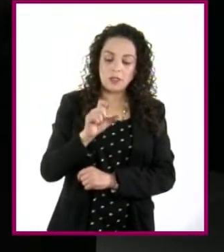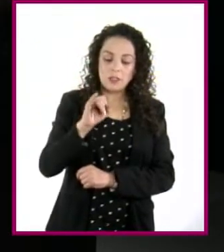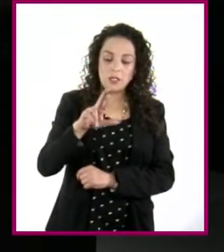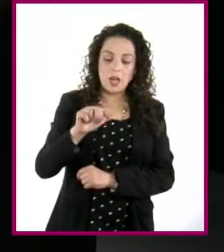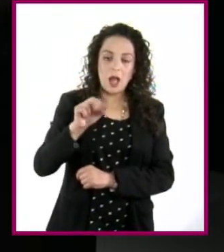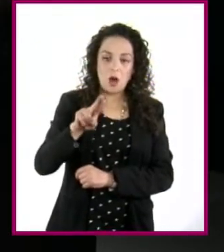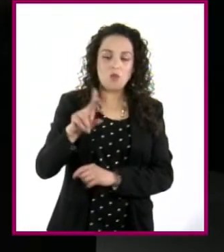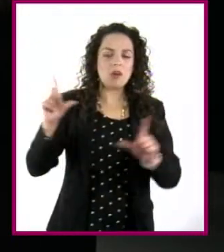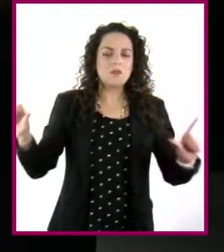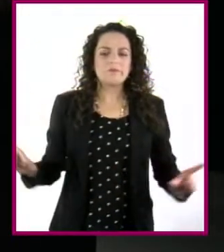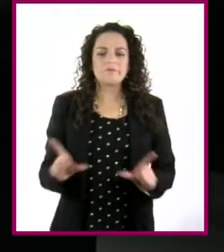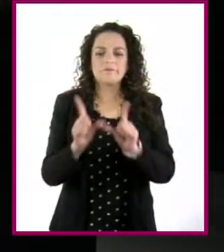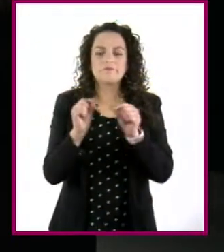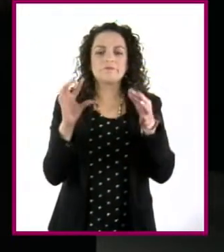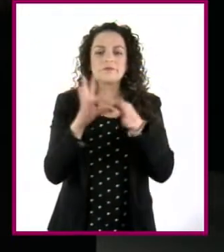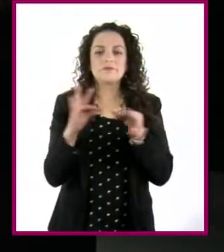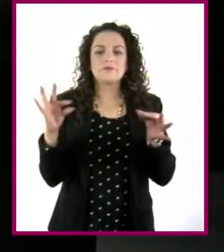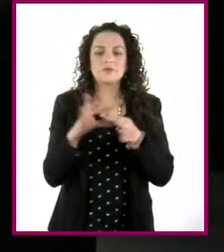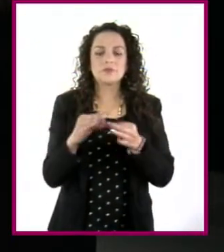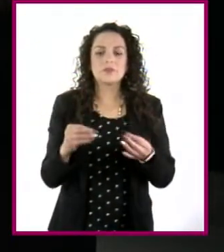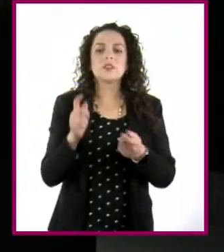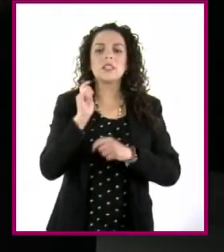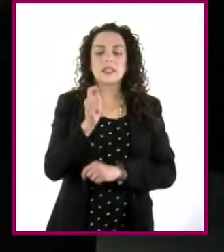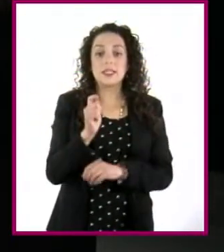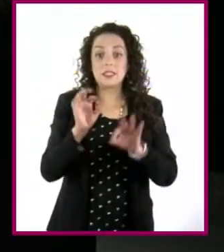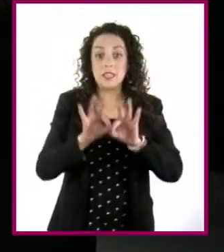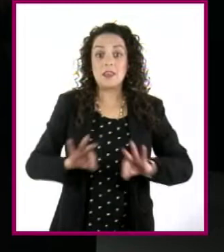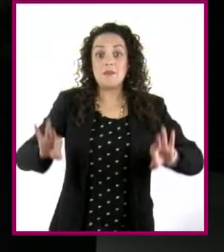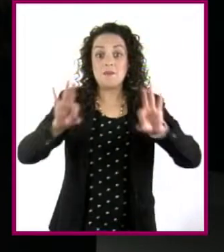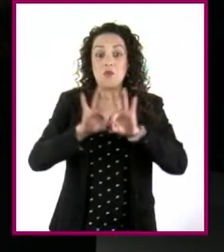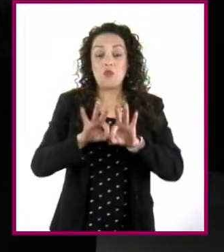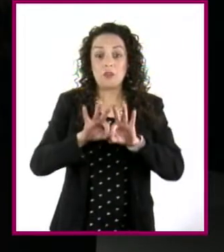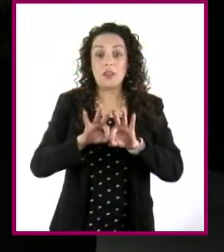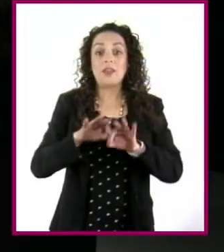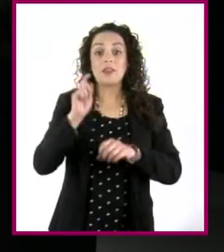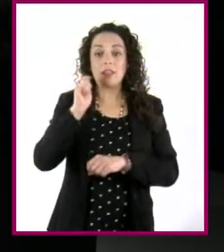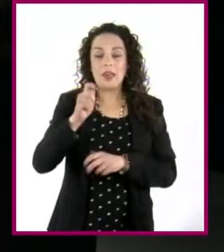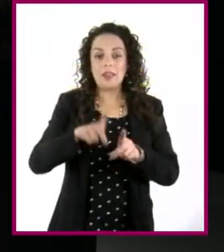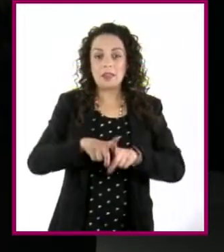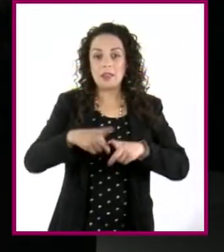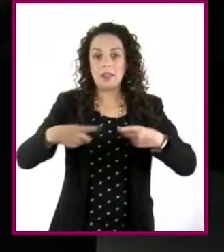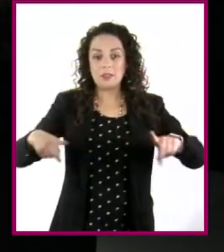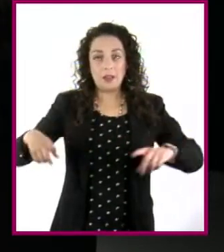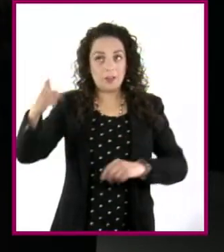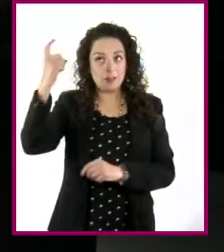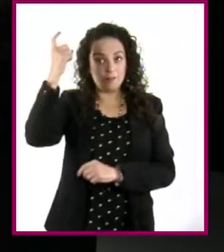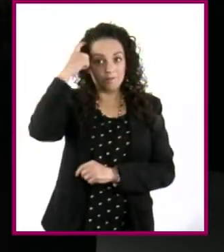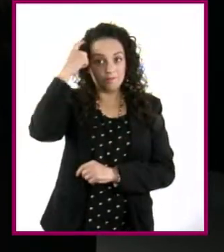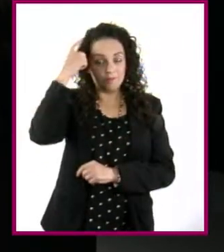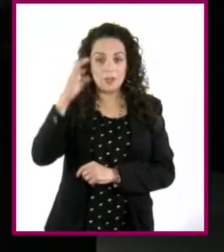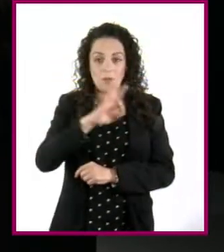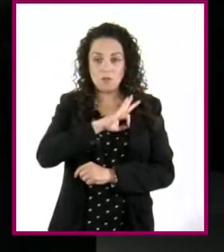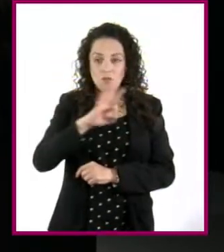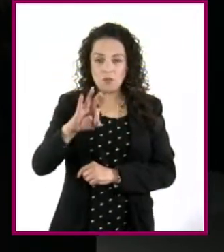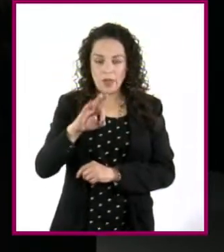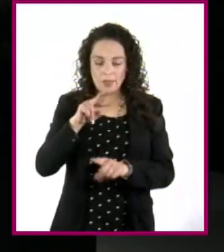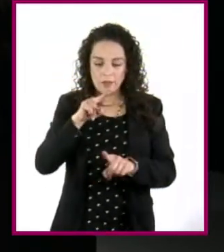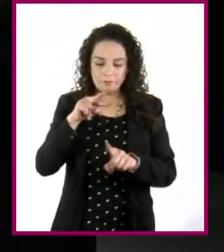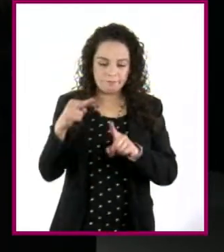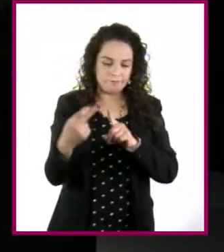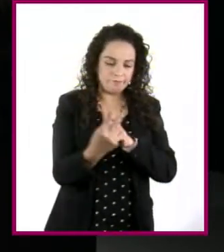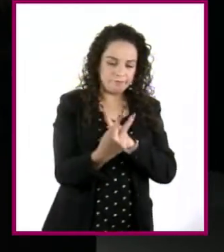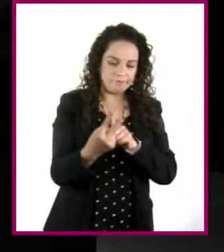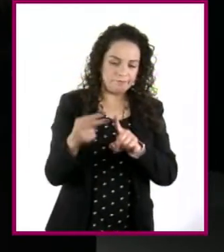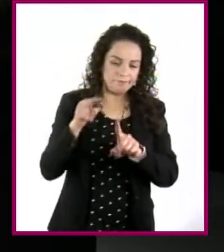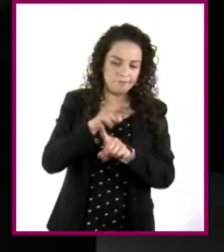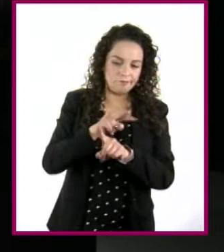una breve recapitulación de los momentos claves en el desarrollo del pensamiento que nos permite ver que los planteamientos filosóficos